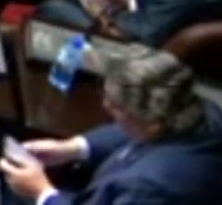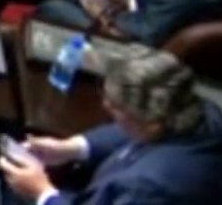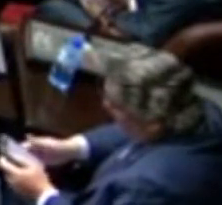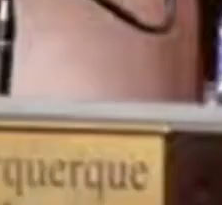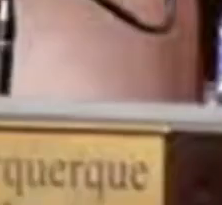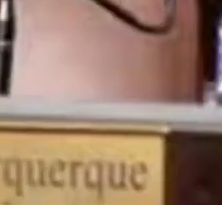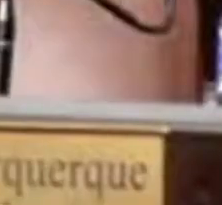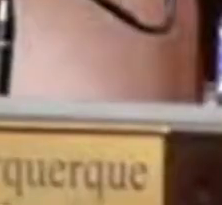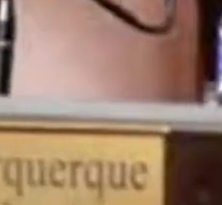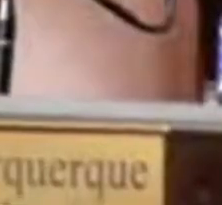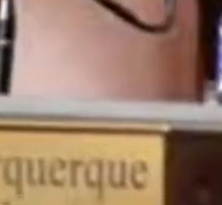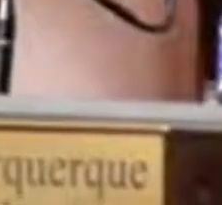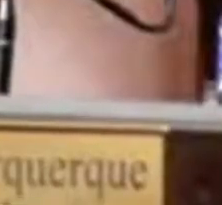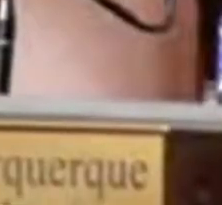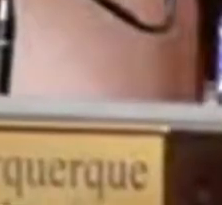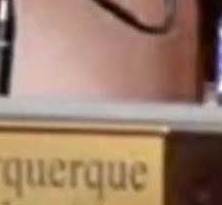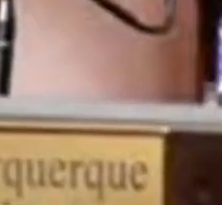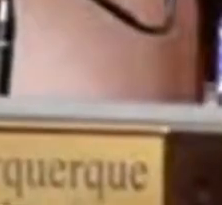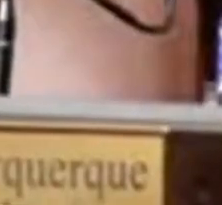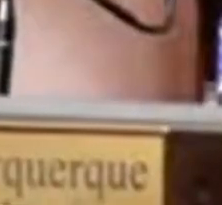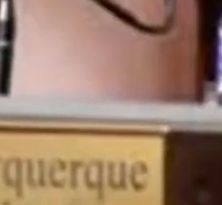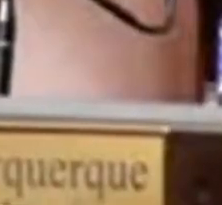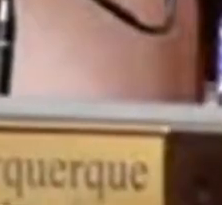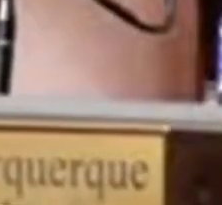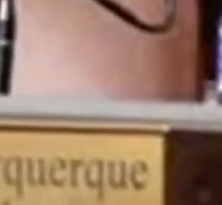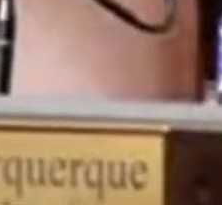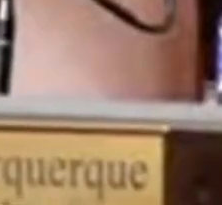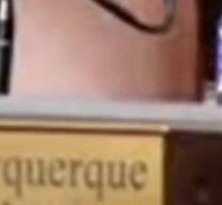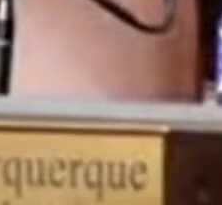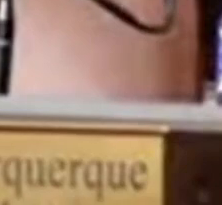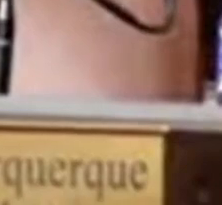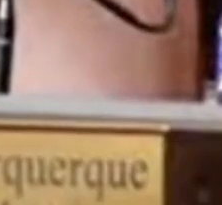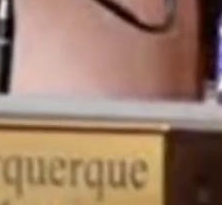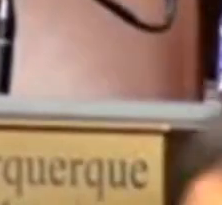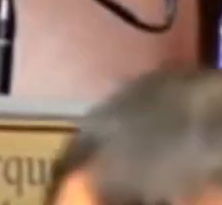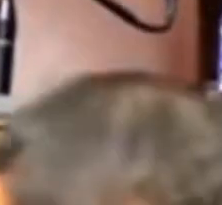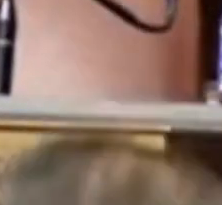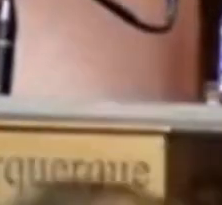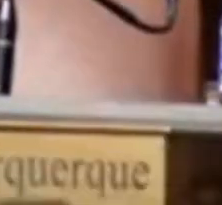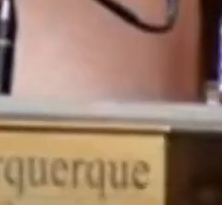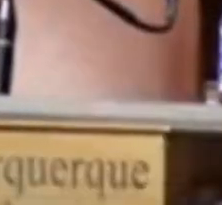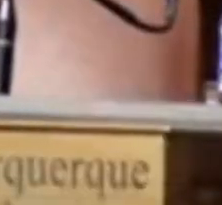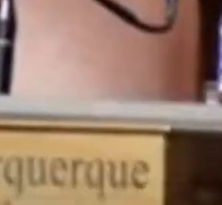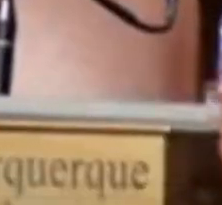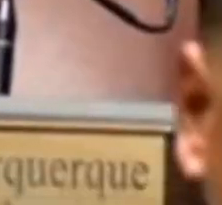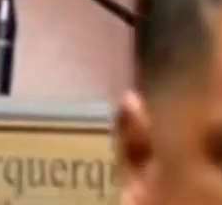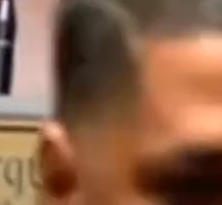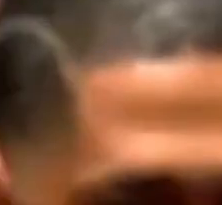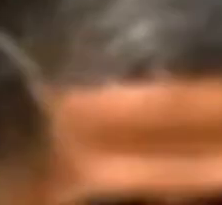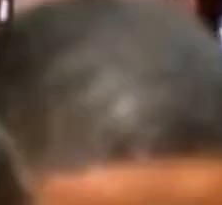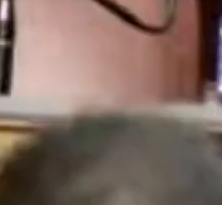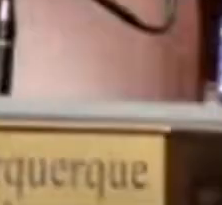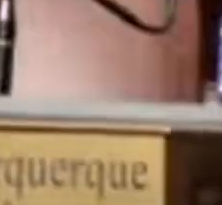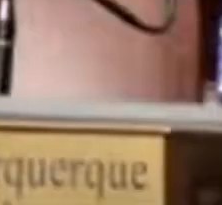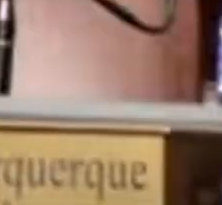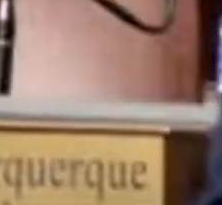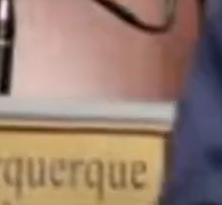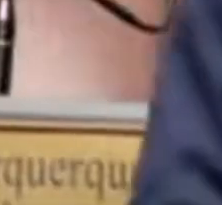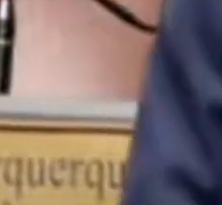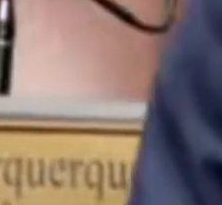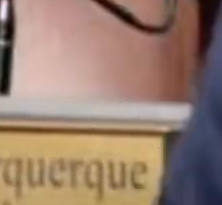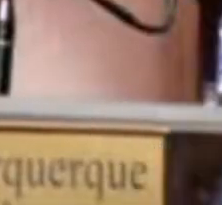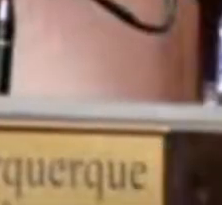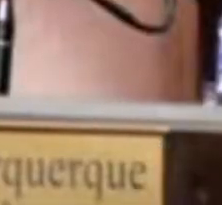diputadas. Presidente, con relación a este proyecto, el proyecto de ley que instaura